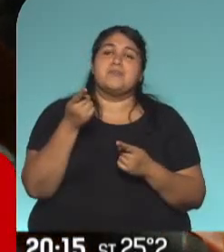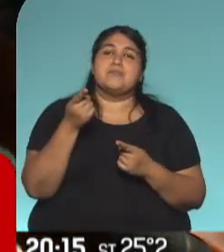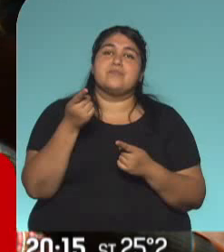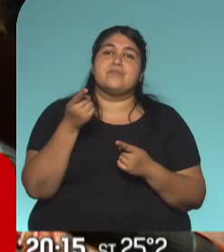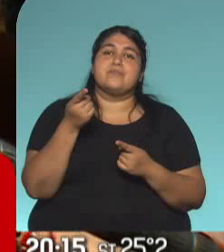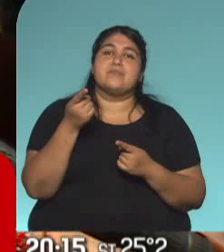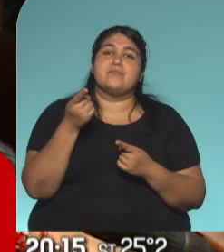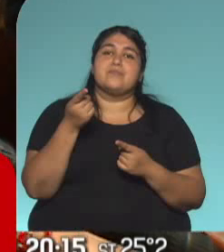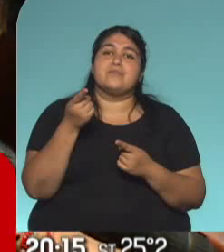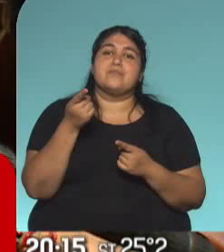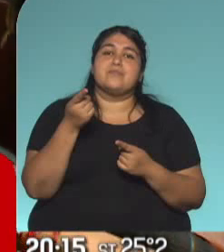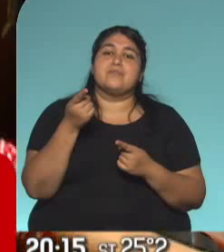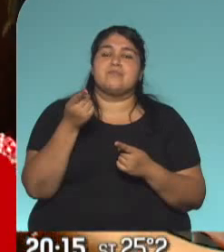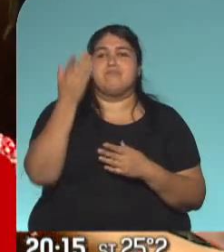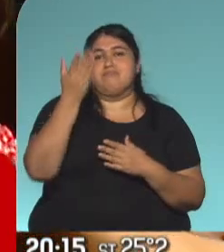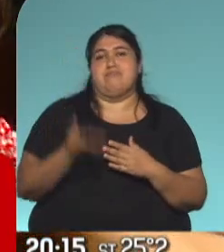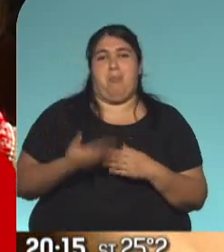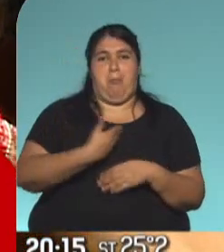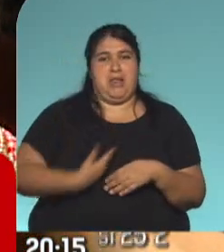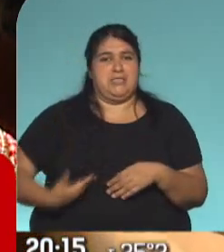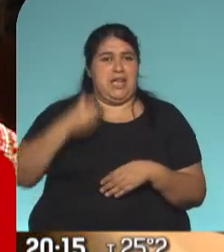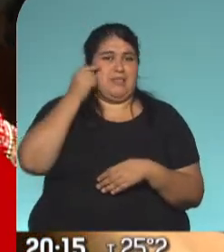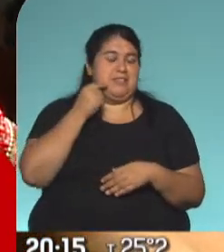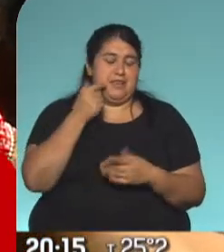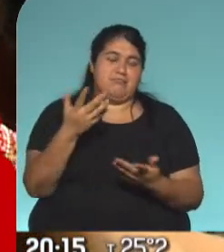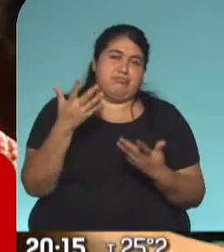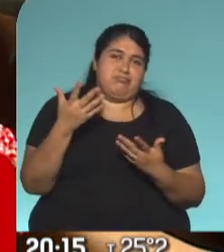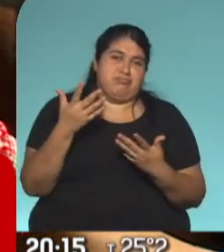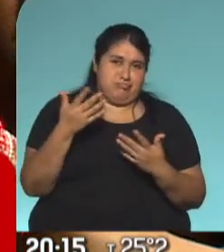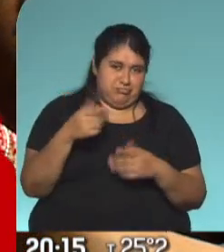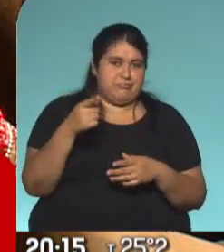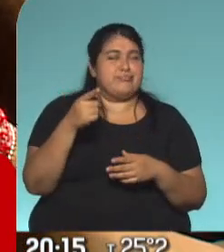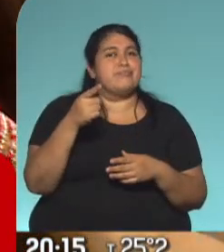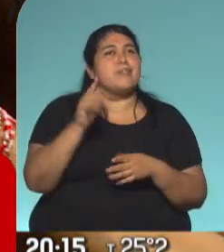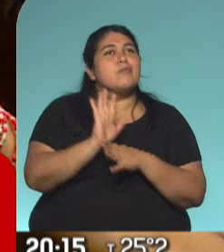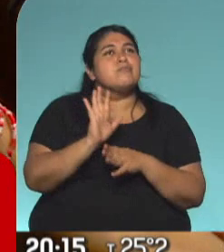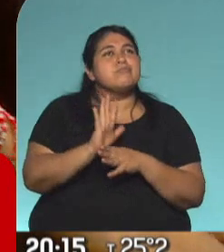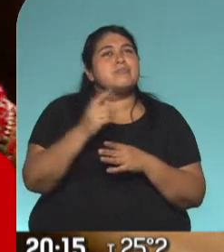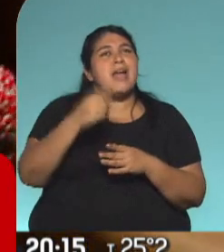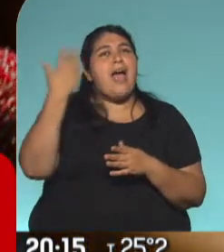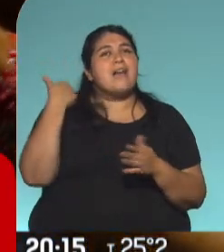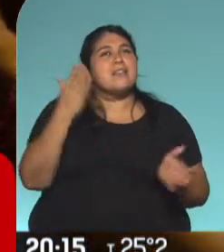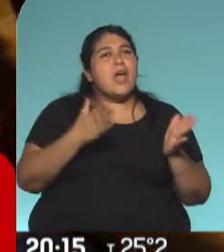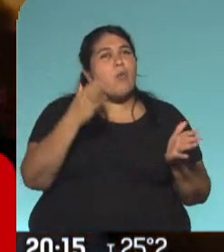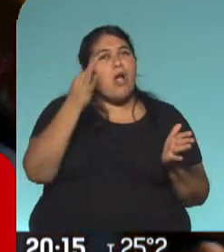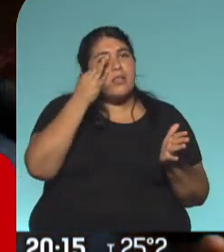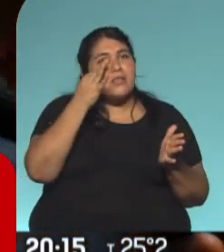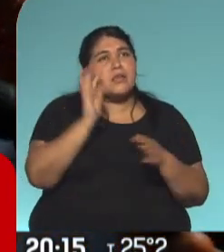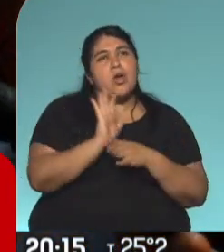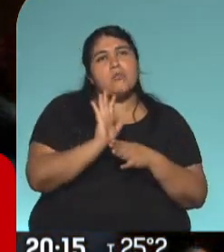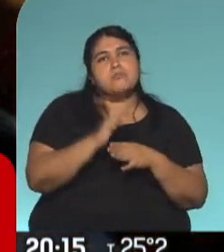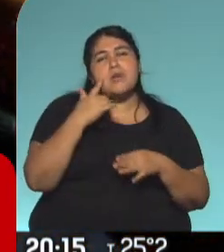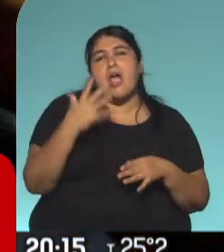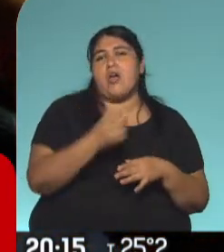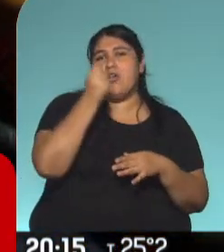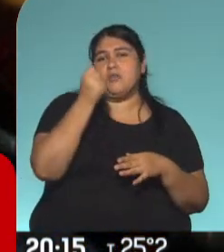la claridad de un gran presidente que deja un testimonio de muchas cosas que se han logrado, que en el tiempo